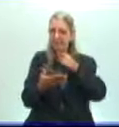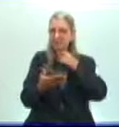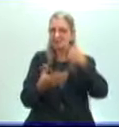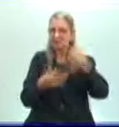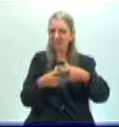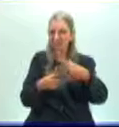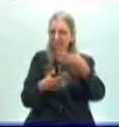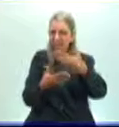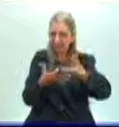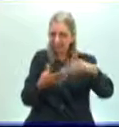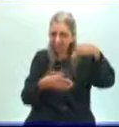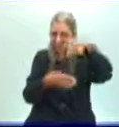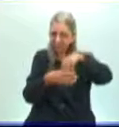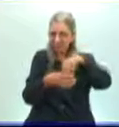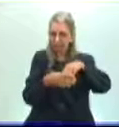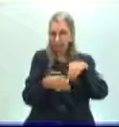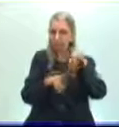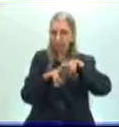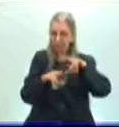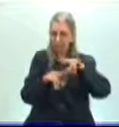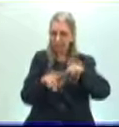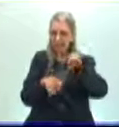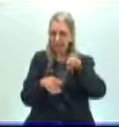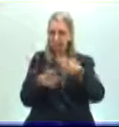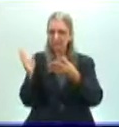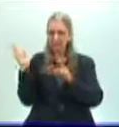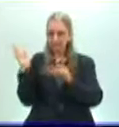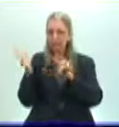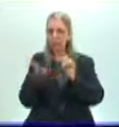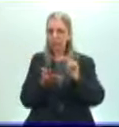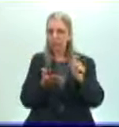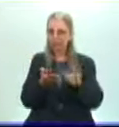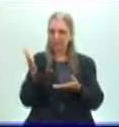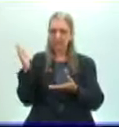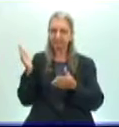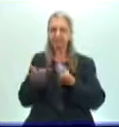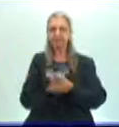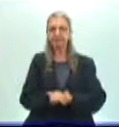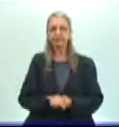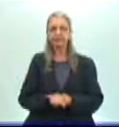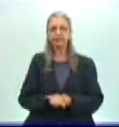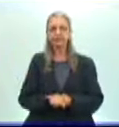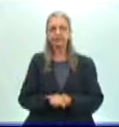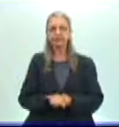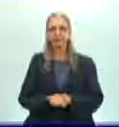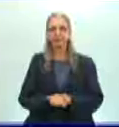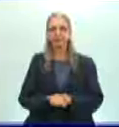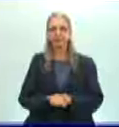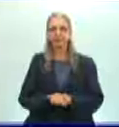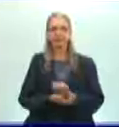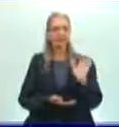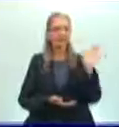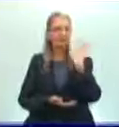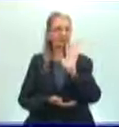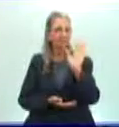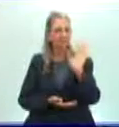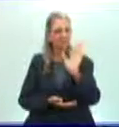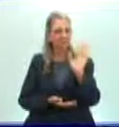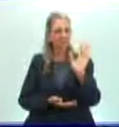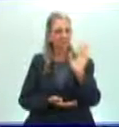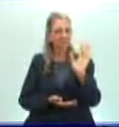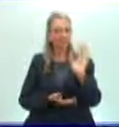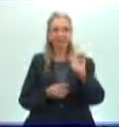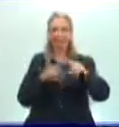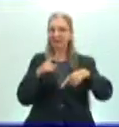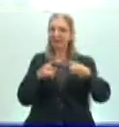donde aparece el tema de poligonal. Sin más, estamos despidiendo la clase, espero que